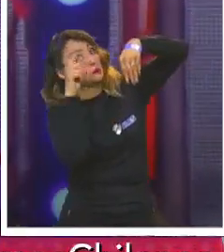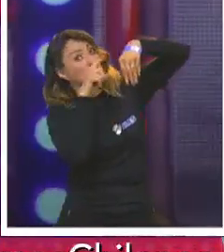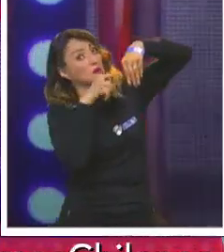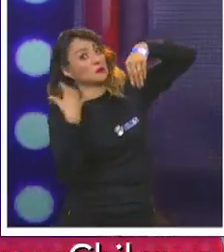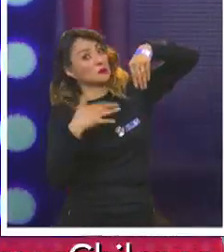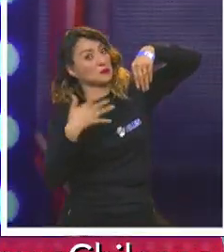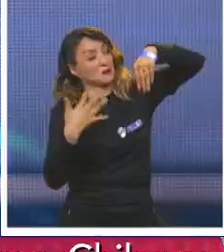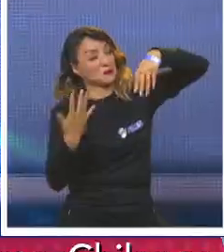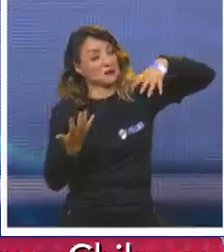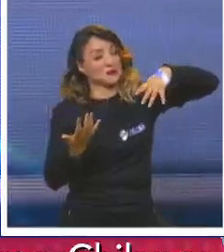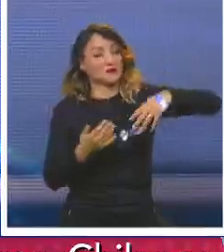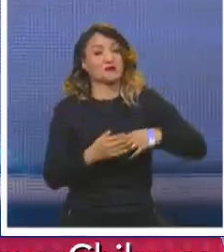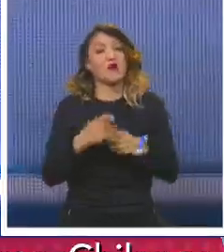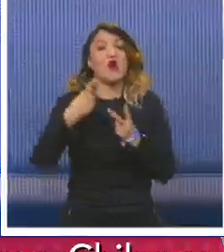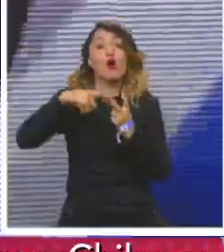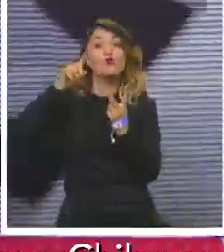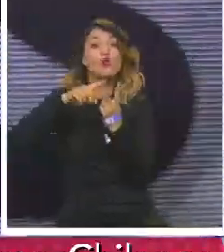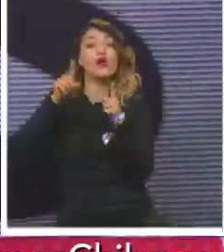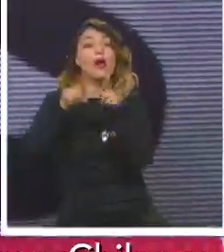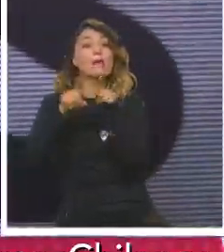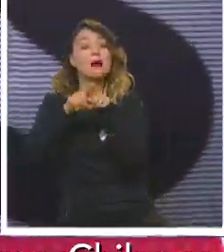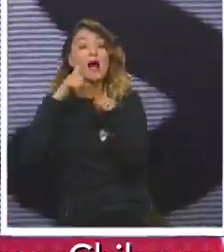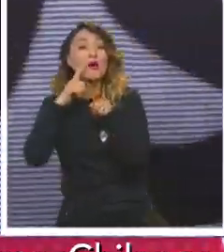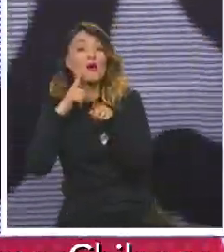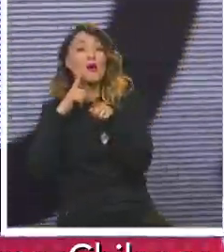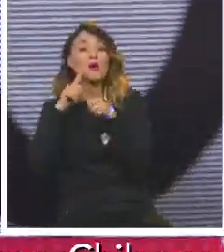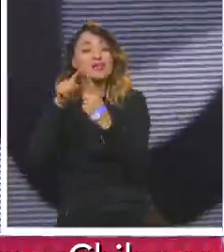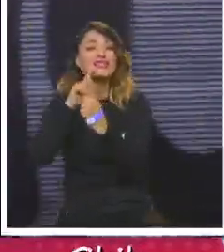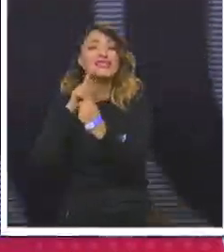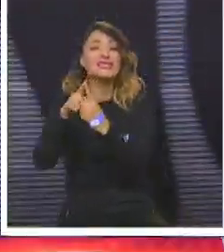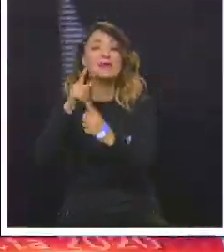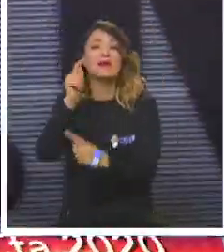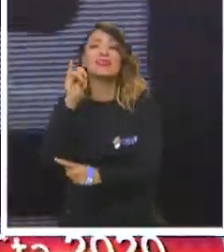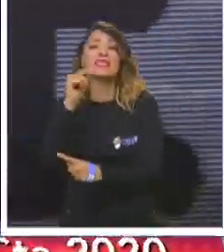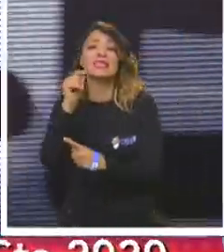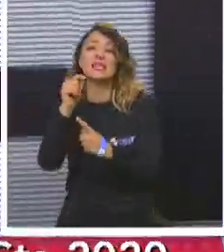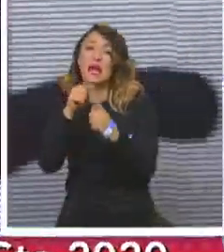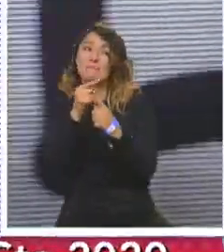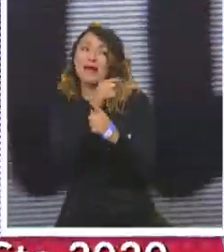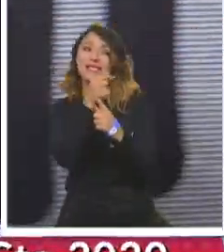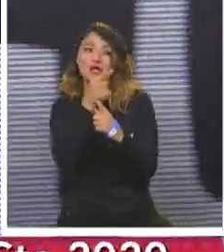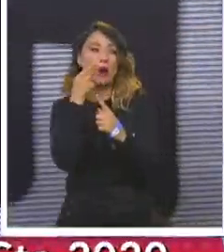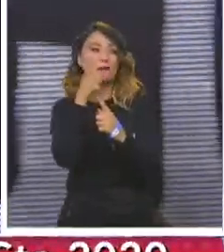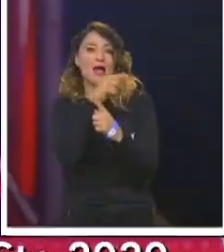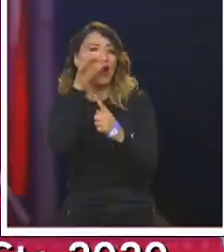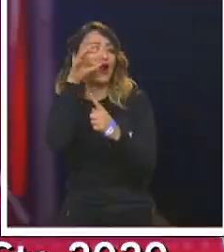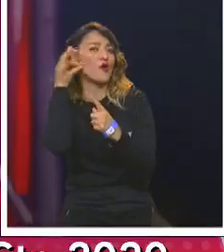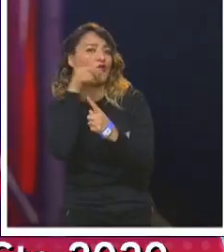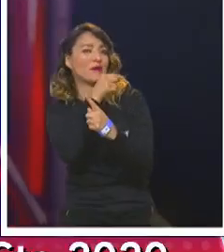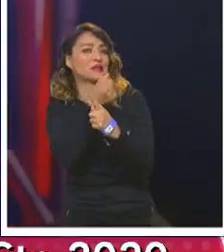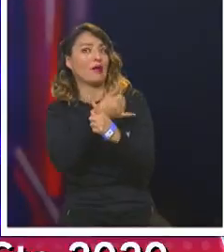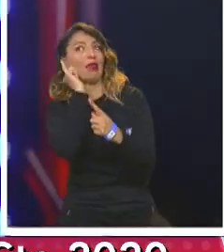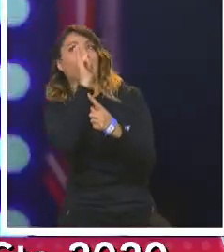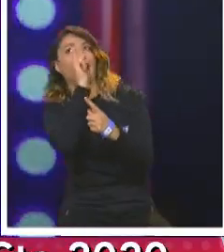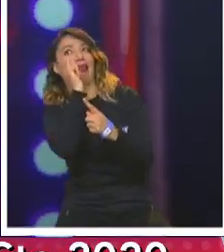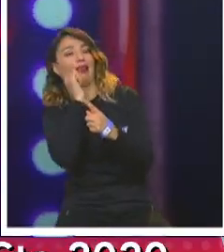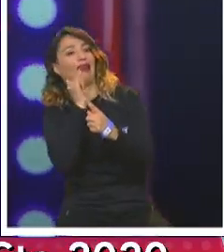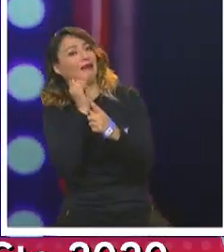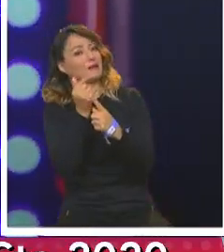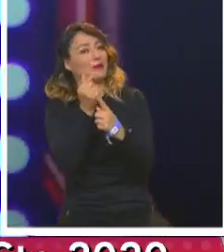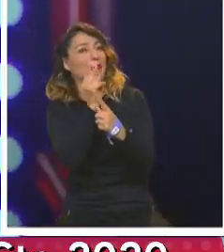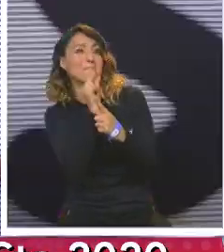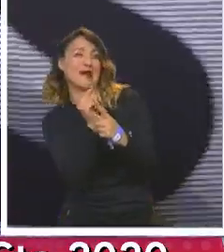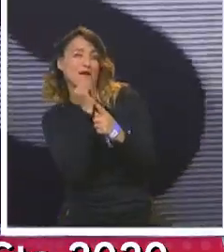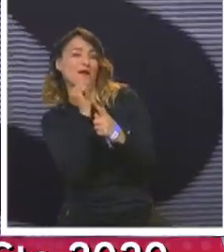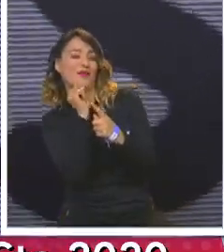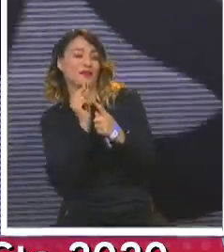¿Ah? Después tengo a mi hermano, el que viene, el Titi, que es como Martín, chupa un poquito menos. No, te voy a ver. Después viene el